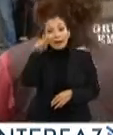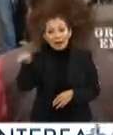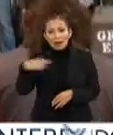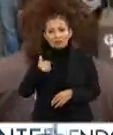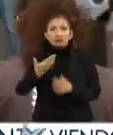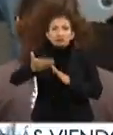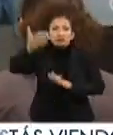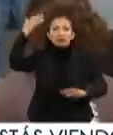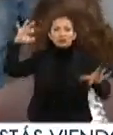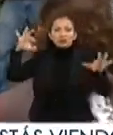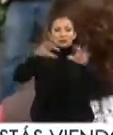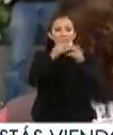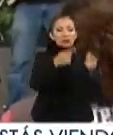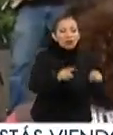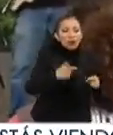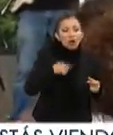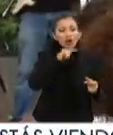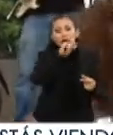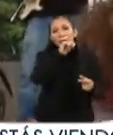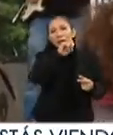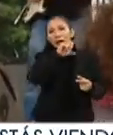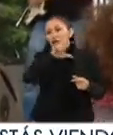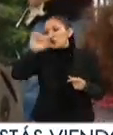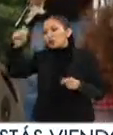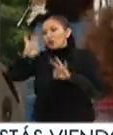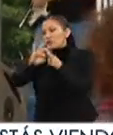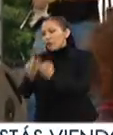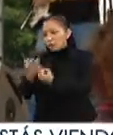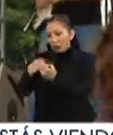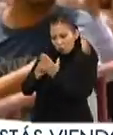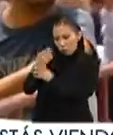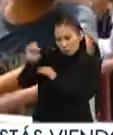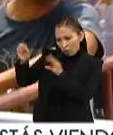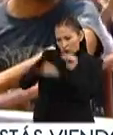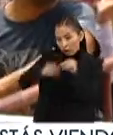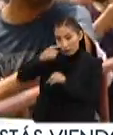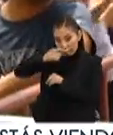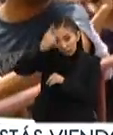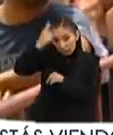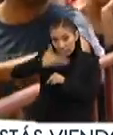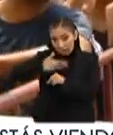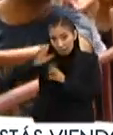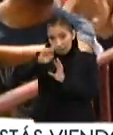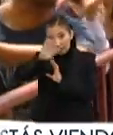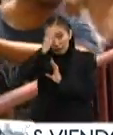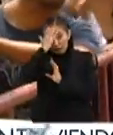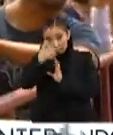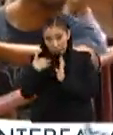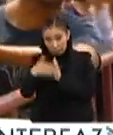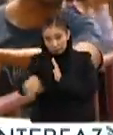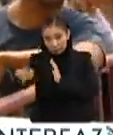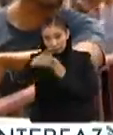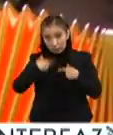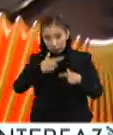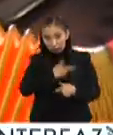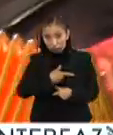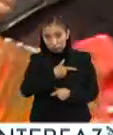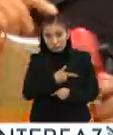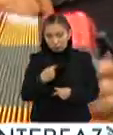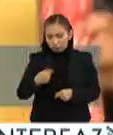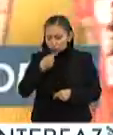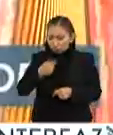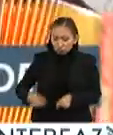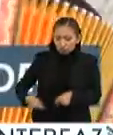pionero de la fusión de sonidos tropicales con otros géneros populares, no fue tan fácil obtener este reconocimiento del público.